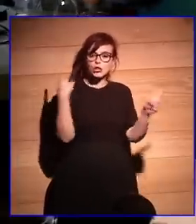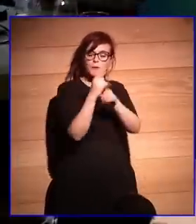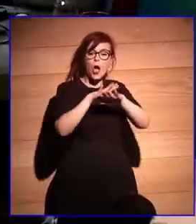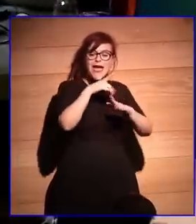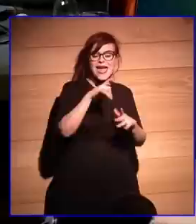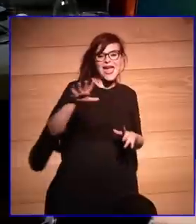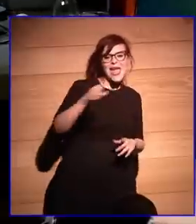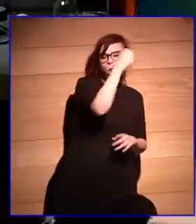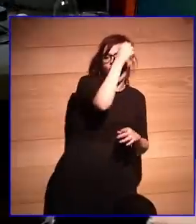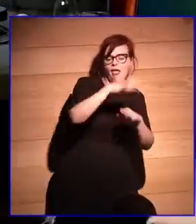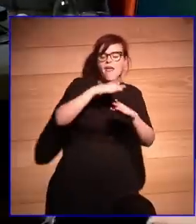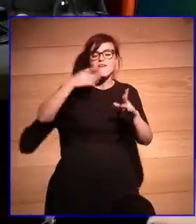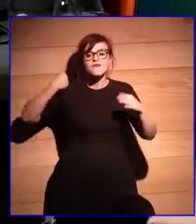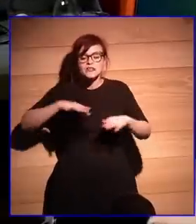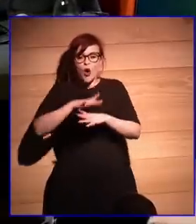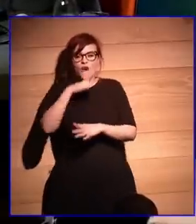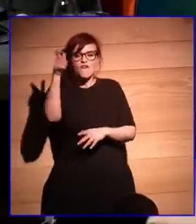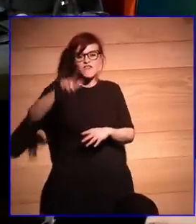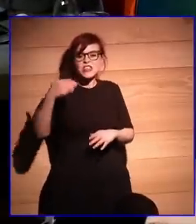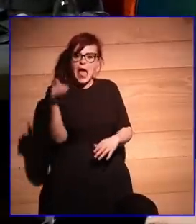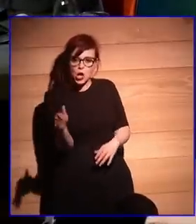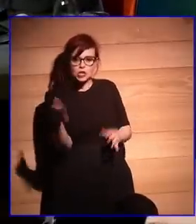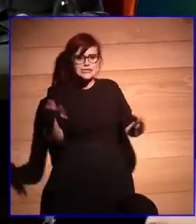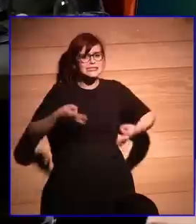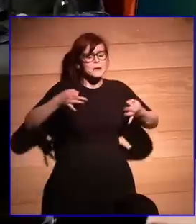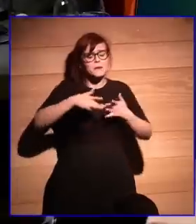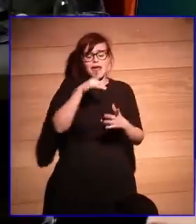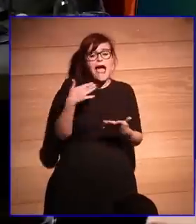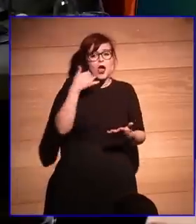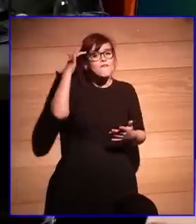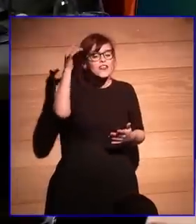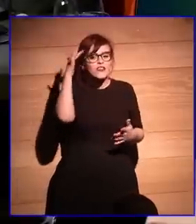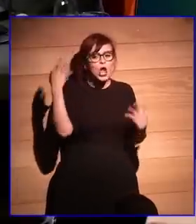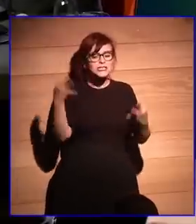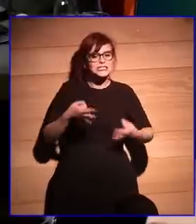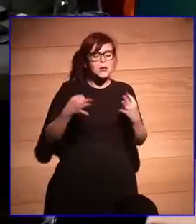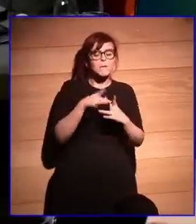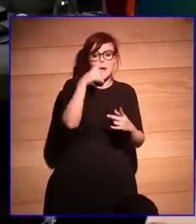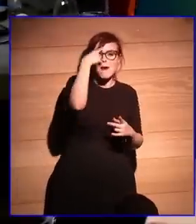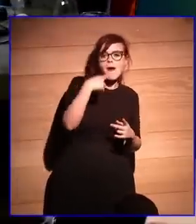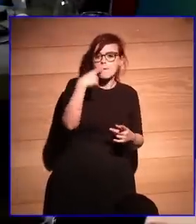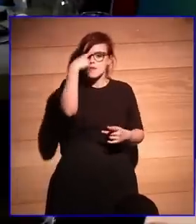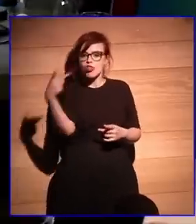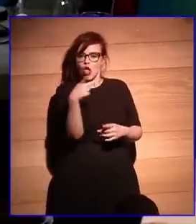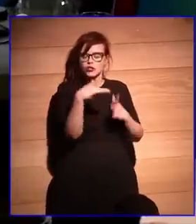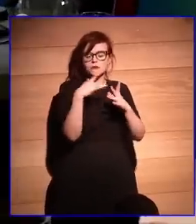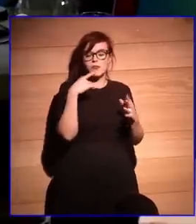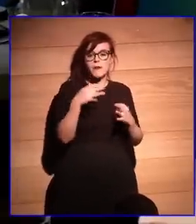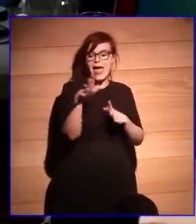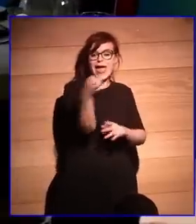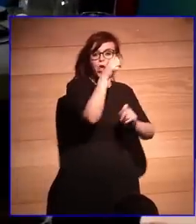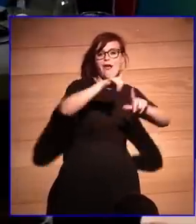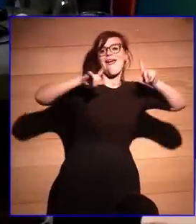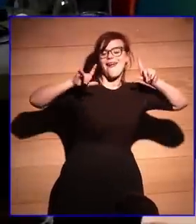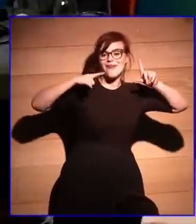y villano es una de las características que tiene que aparecer en cualquier obra de ficción en donde tengas un gran villano de verdad. Es decir, el héroe se